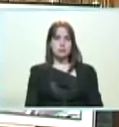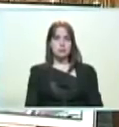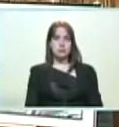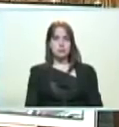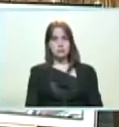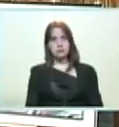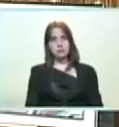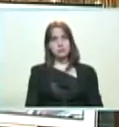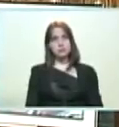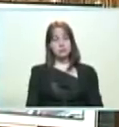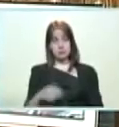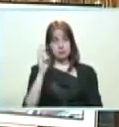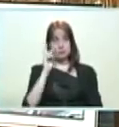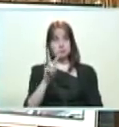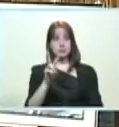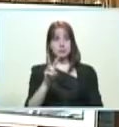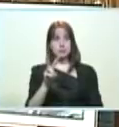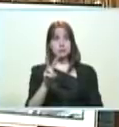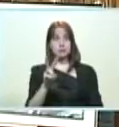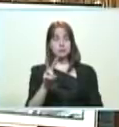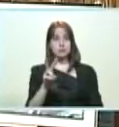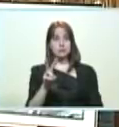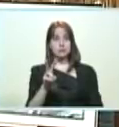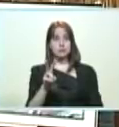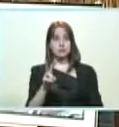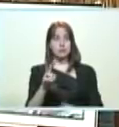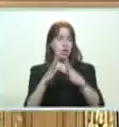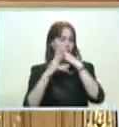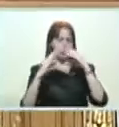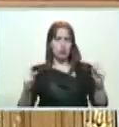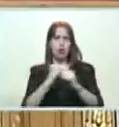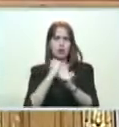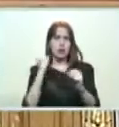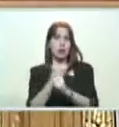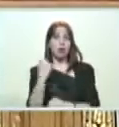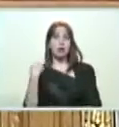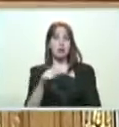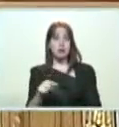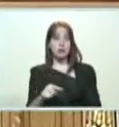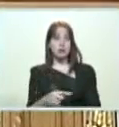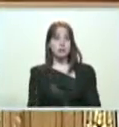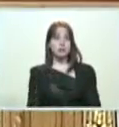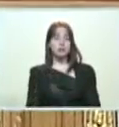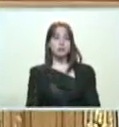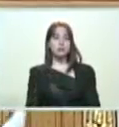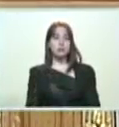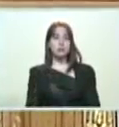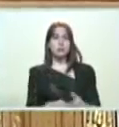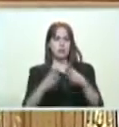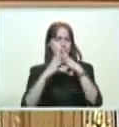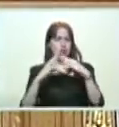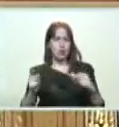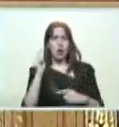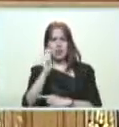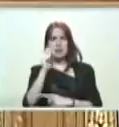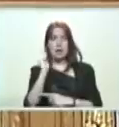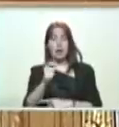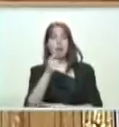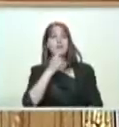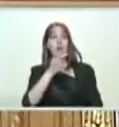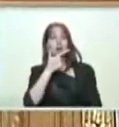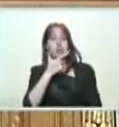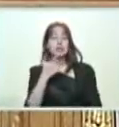Bueno, compatriotas, fíjense ustedes, todo el trabajo que tenemos, todas las tareas hermosas que